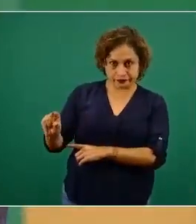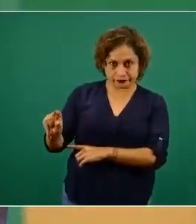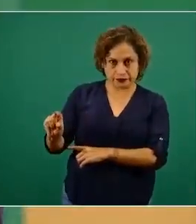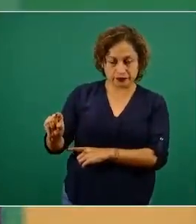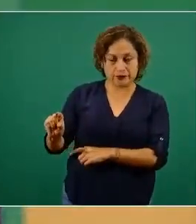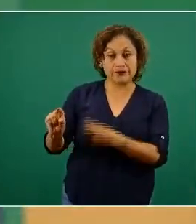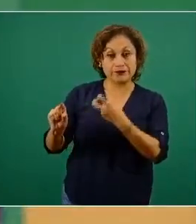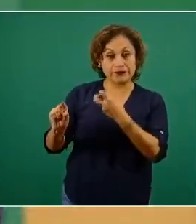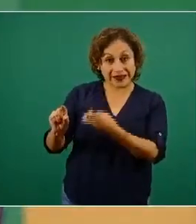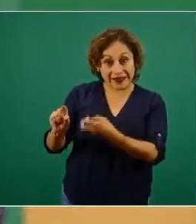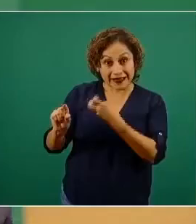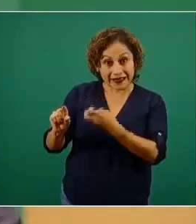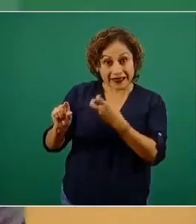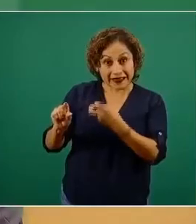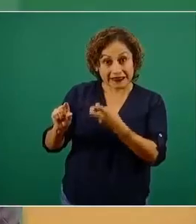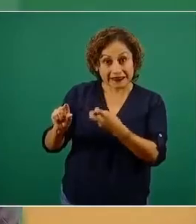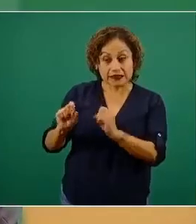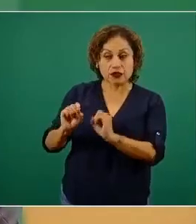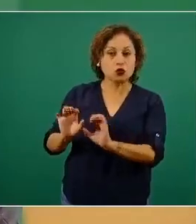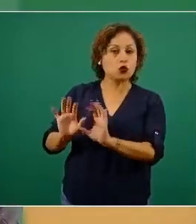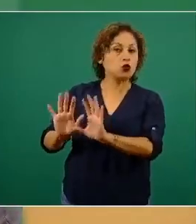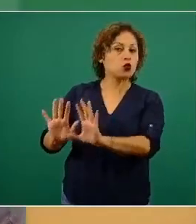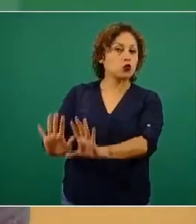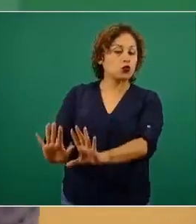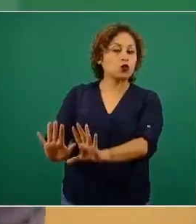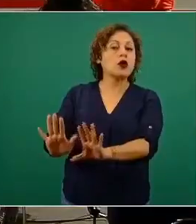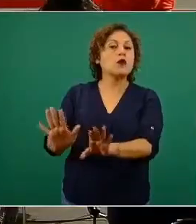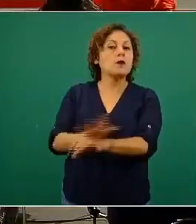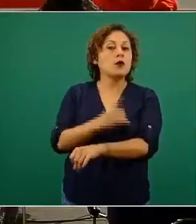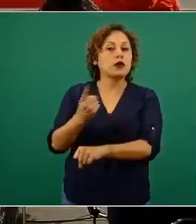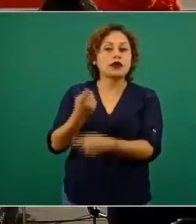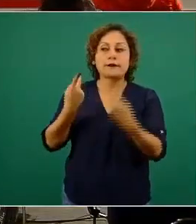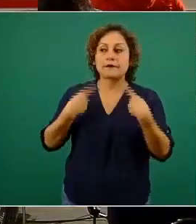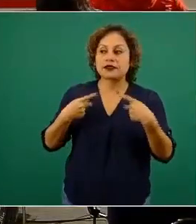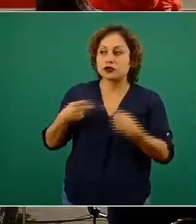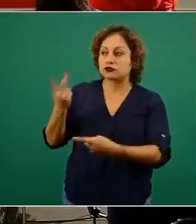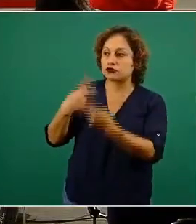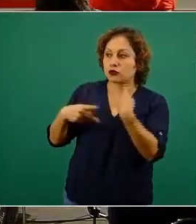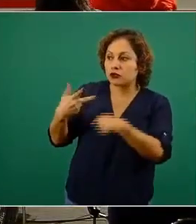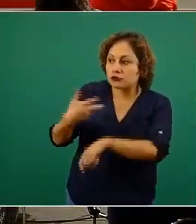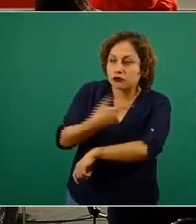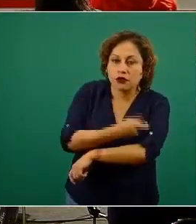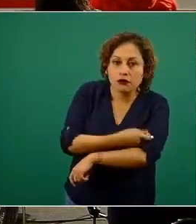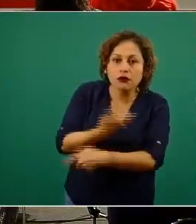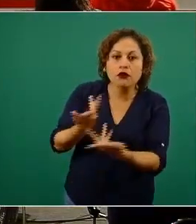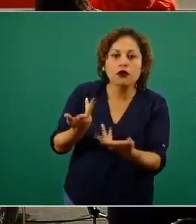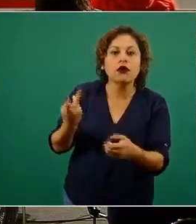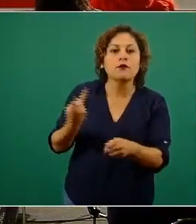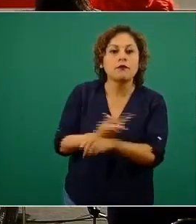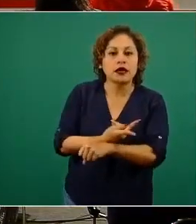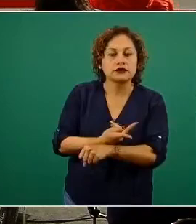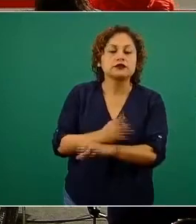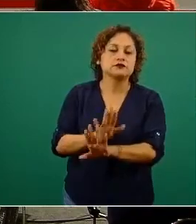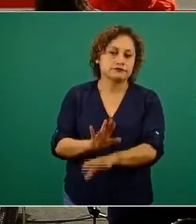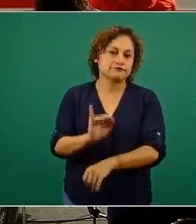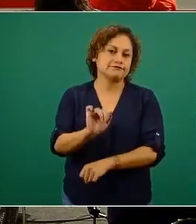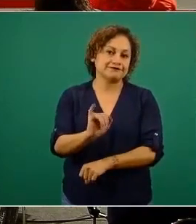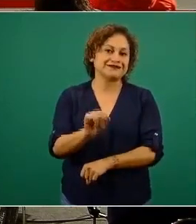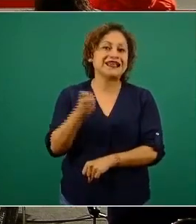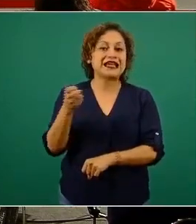que no haya las personas que se tienen que vacunar. Esto nos ocurrió en uno de los días del periodo de fin de